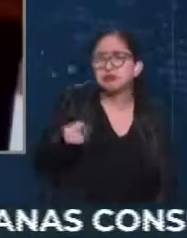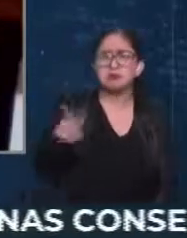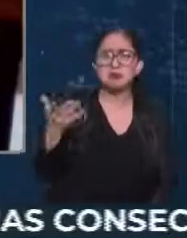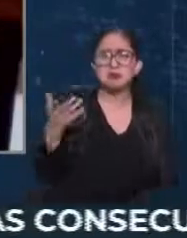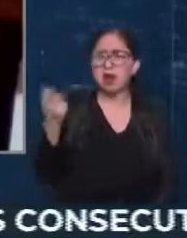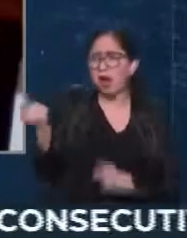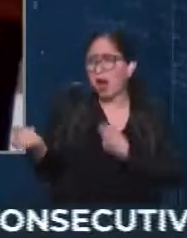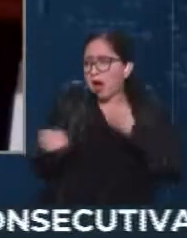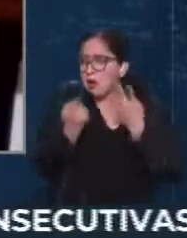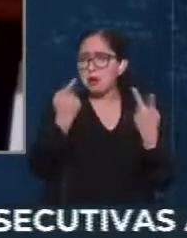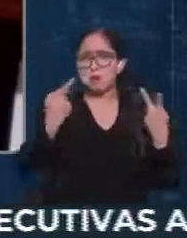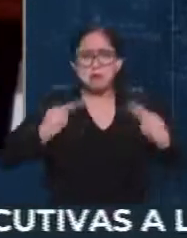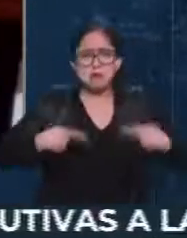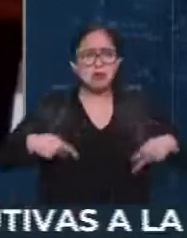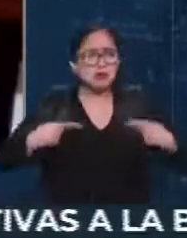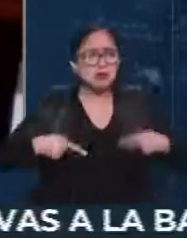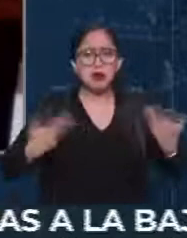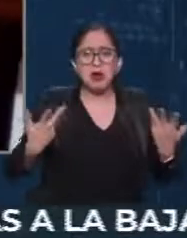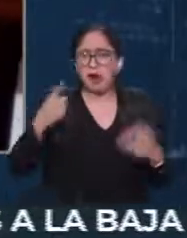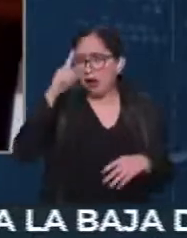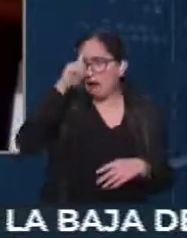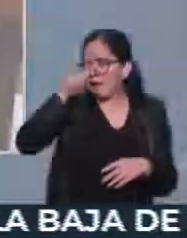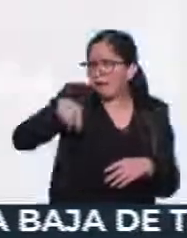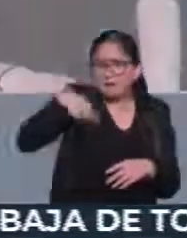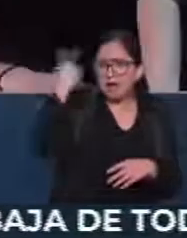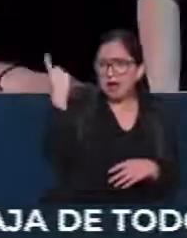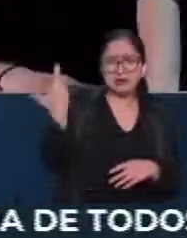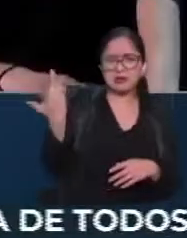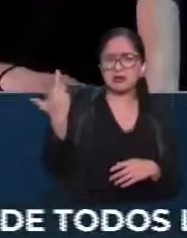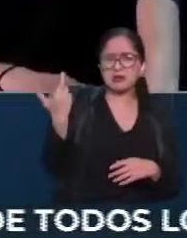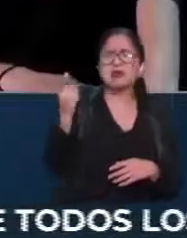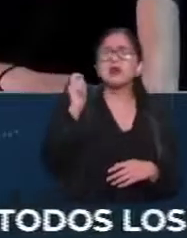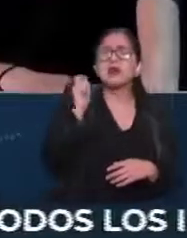Juan, que vamos a volver de una forma